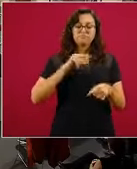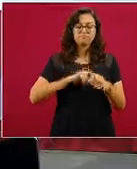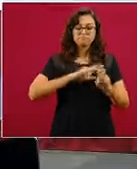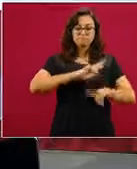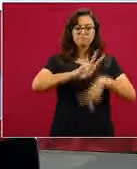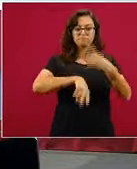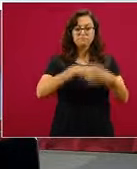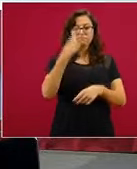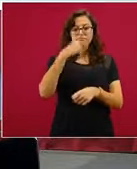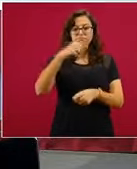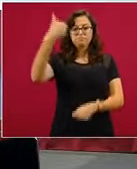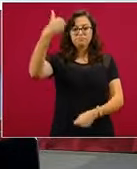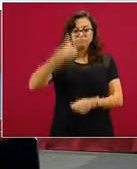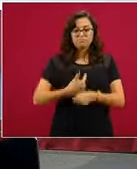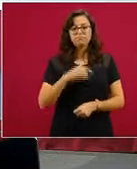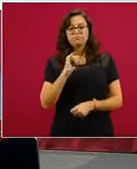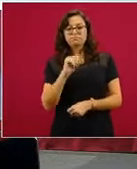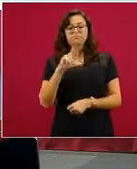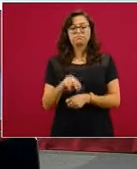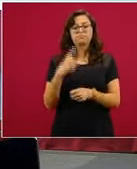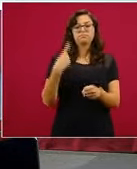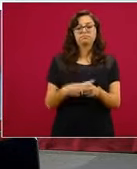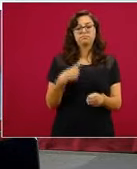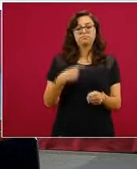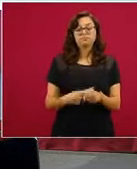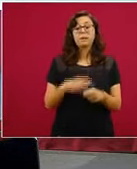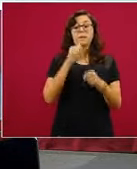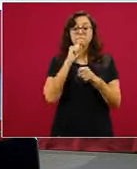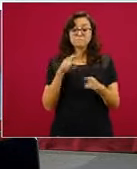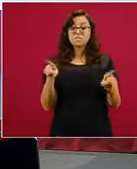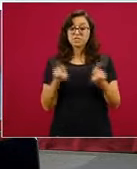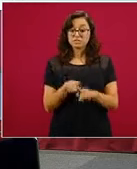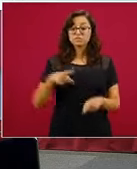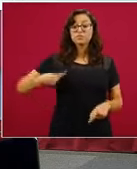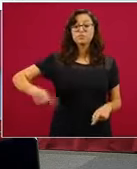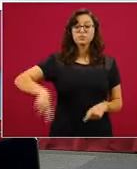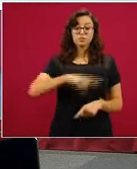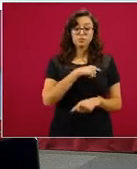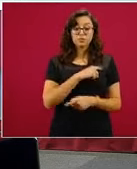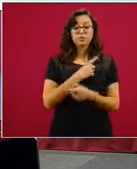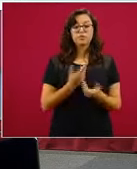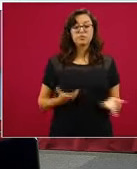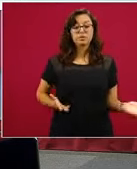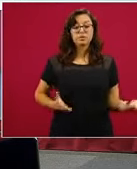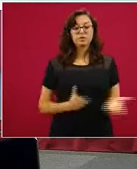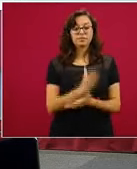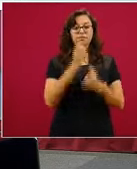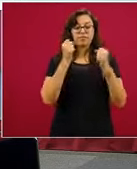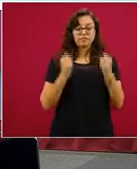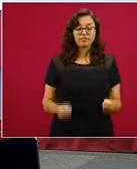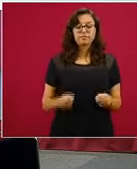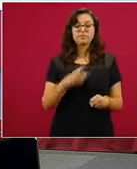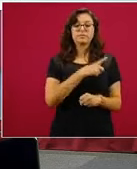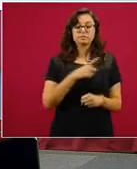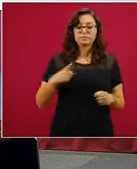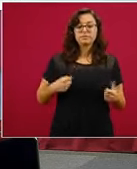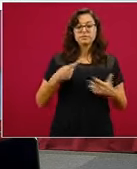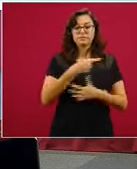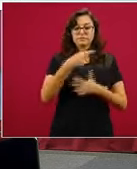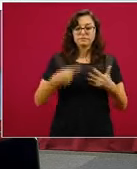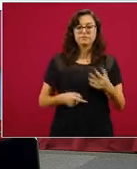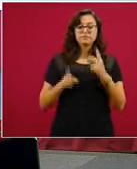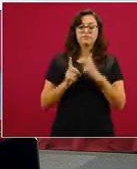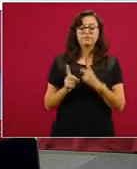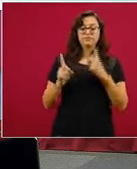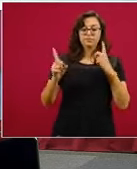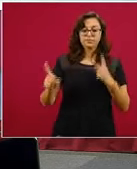ese diagnóstico. Tenemos el reto de mantener un acceso seguro a los servicios de salud, por eso debemos mantener las medidas de sana